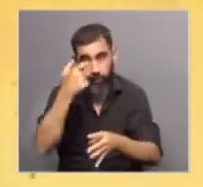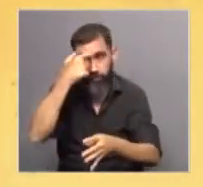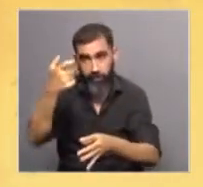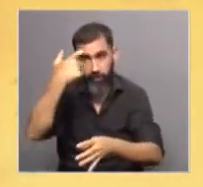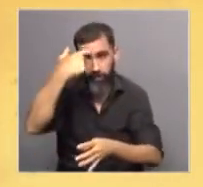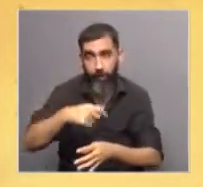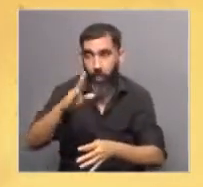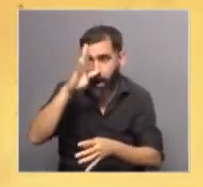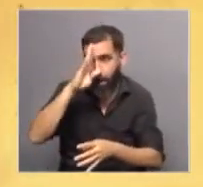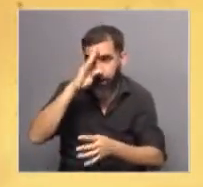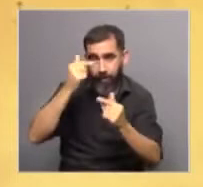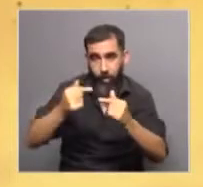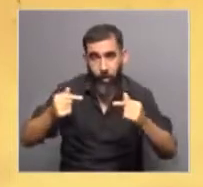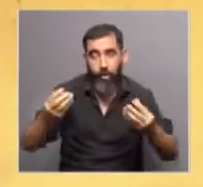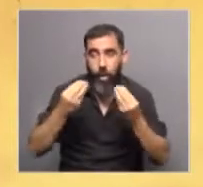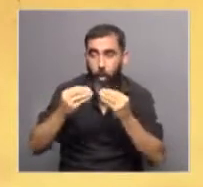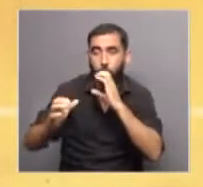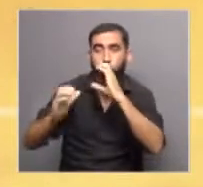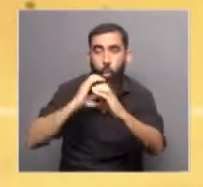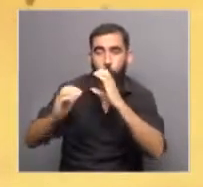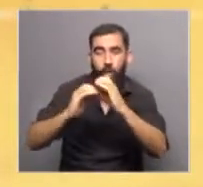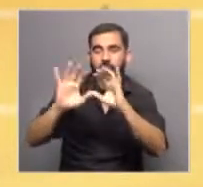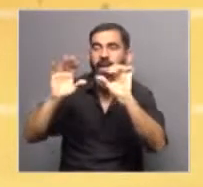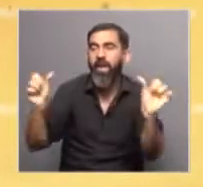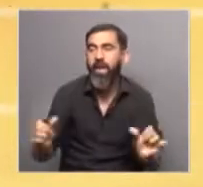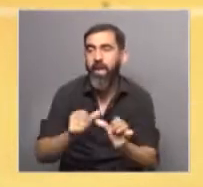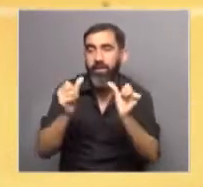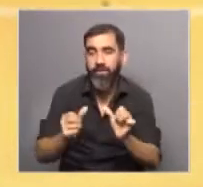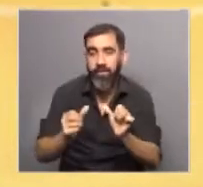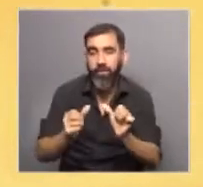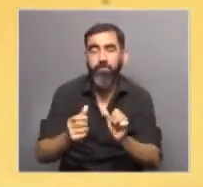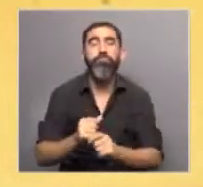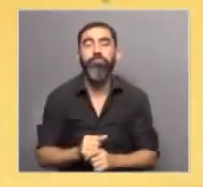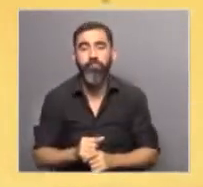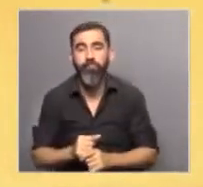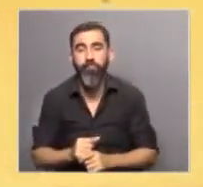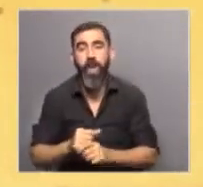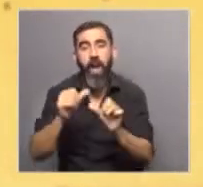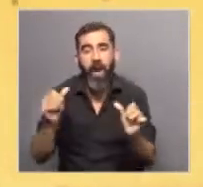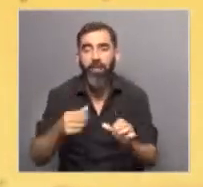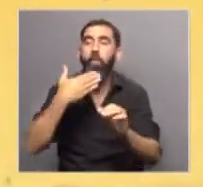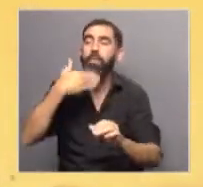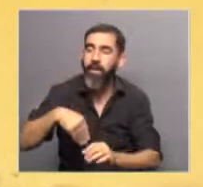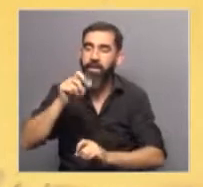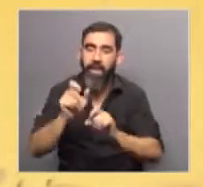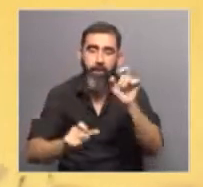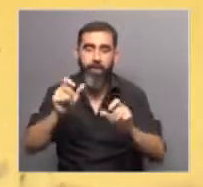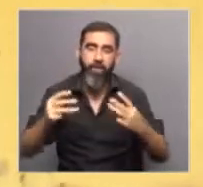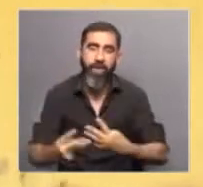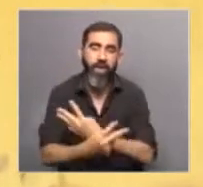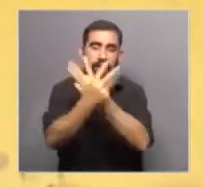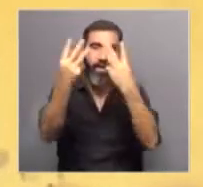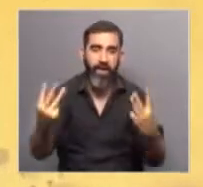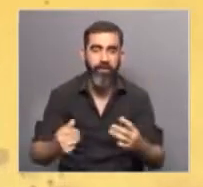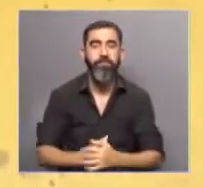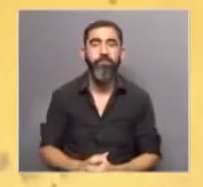seguir aprendiendo un poco más de cómo poder comunicar lo que hacemos sin perder rigurosidad, pero haciéndolo entendible para la